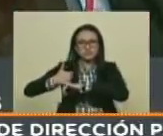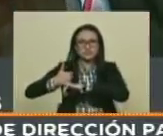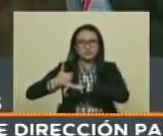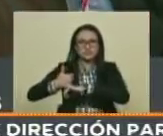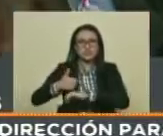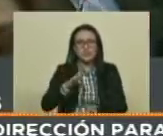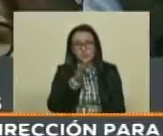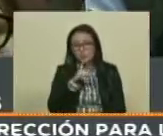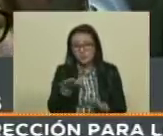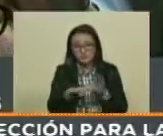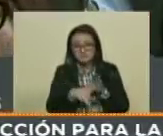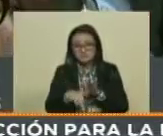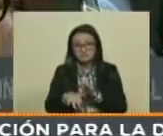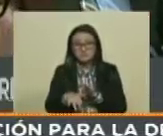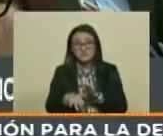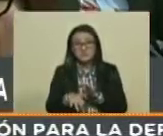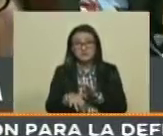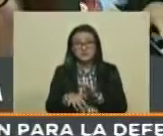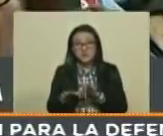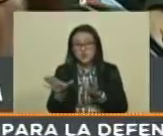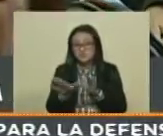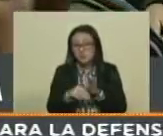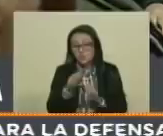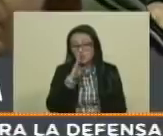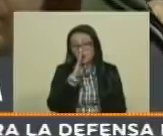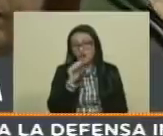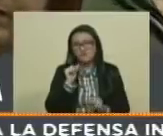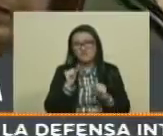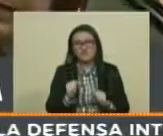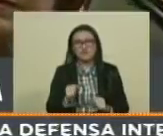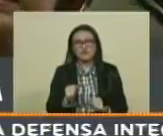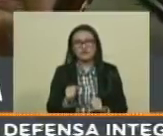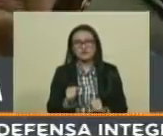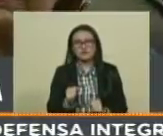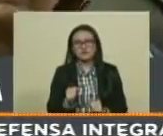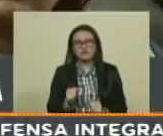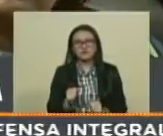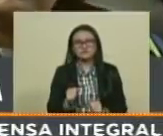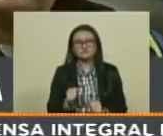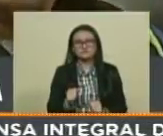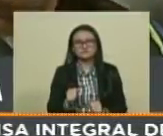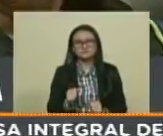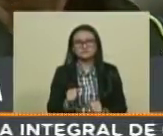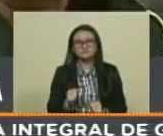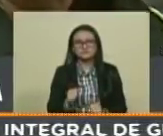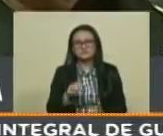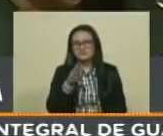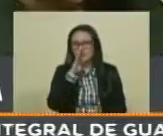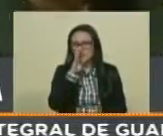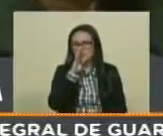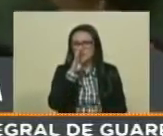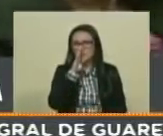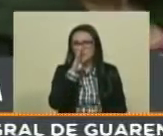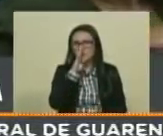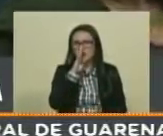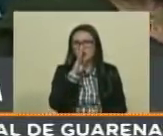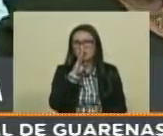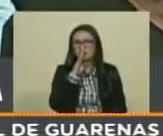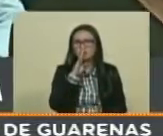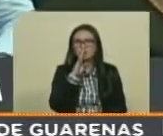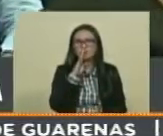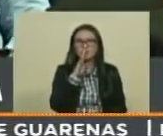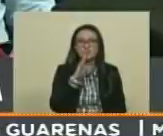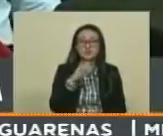delito. Los desfalcos a los bancos, recordemos nada más y nada menos las grandes corridas bancarias donde quedaron a